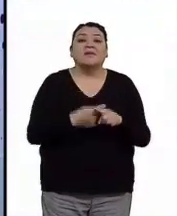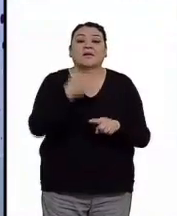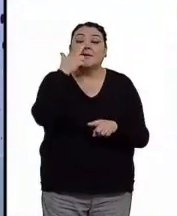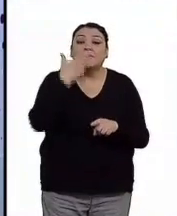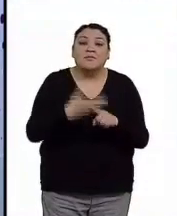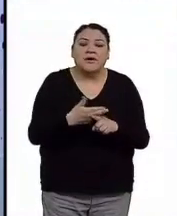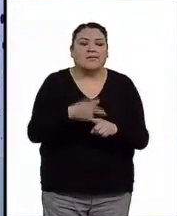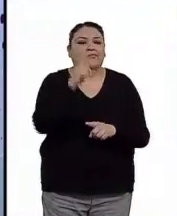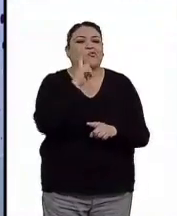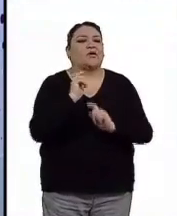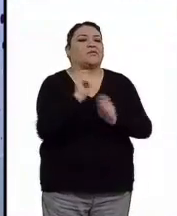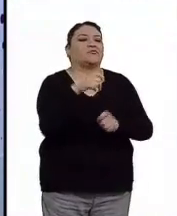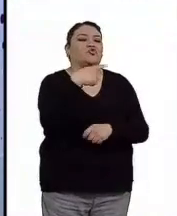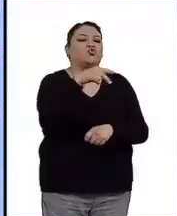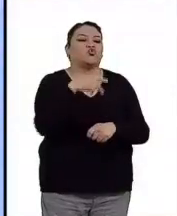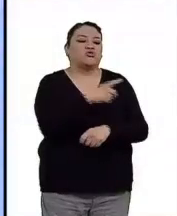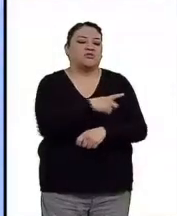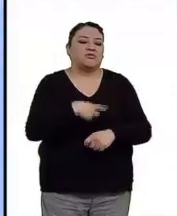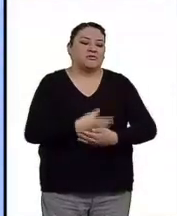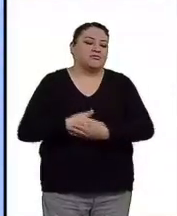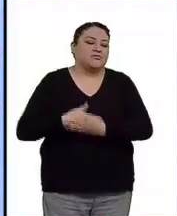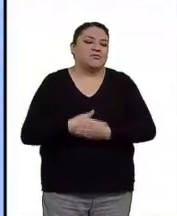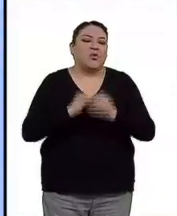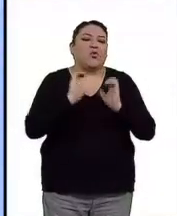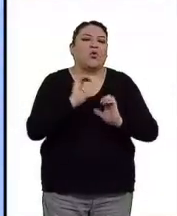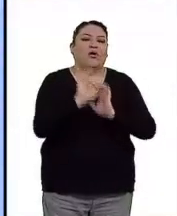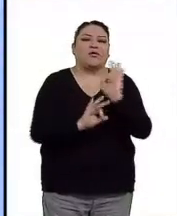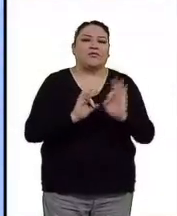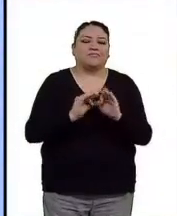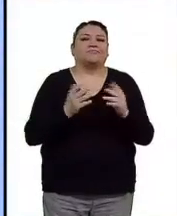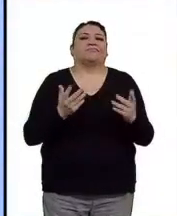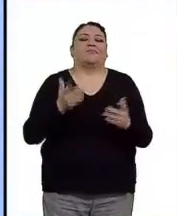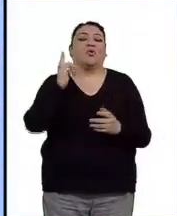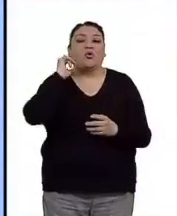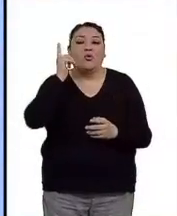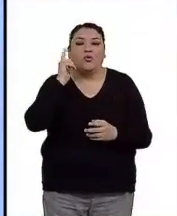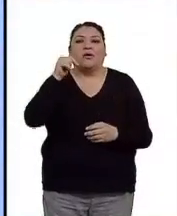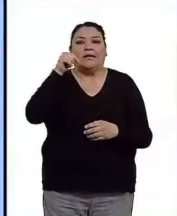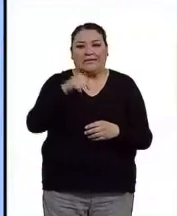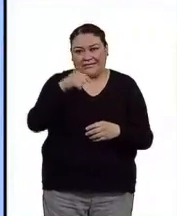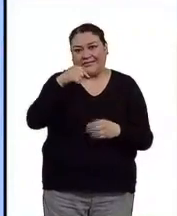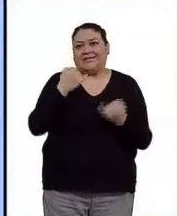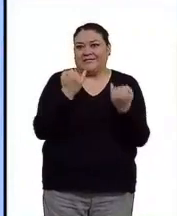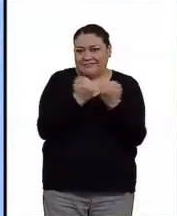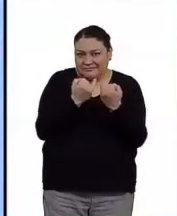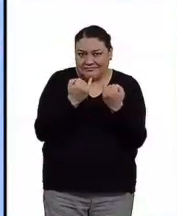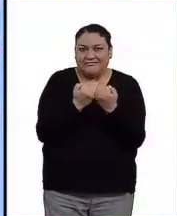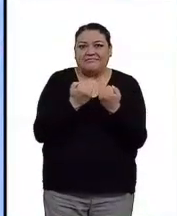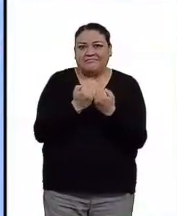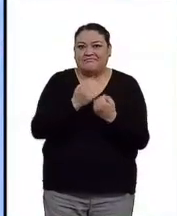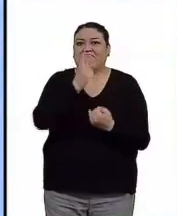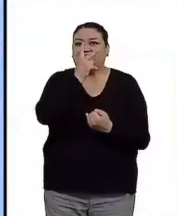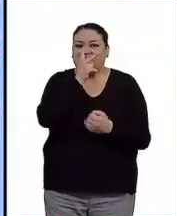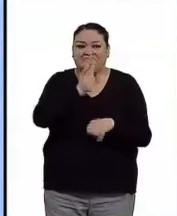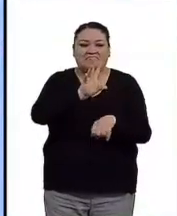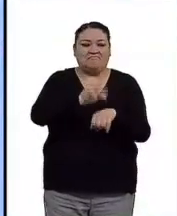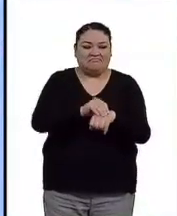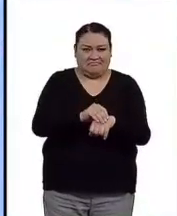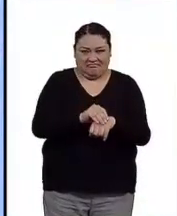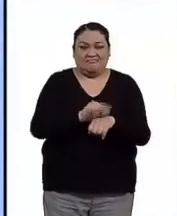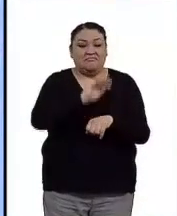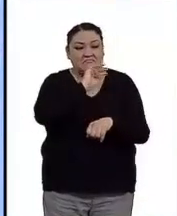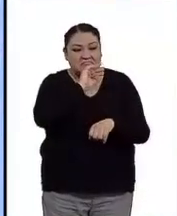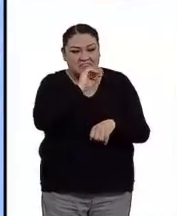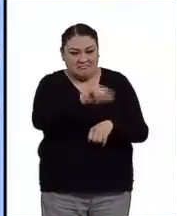recae sobre las mujeres. Sería maravilloso que en nuestro país las licencias se pudieran equiparar, tener exactamente la misma duración que